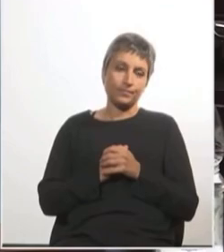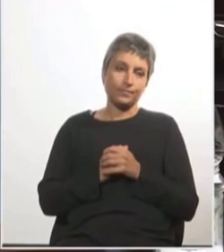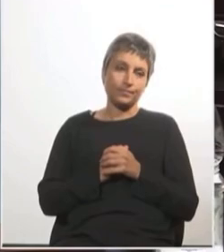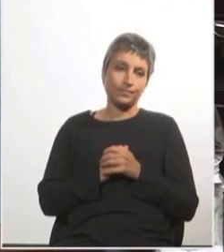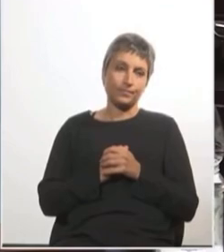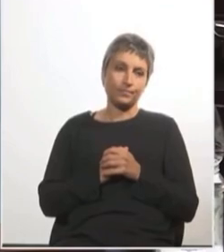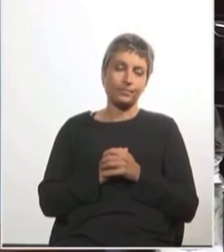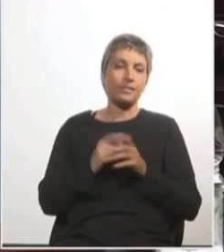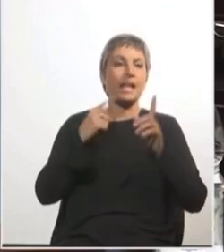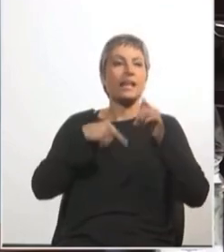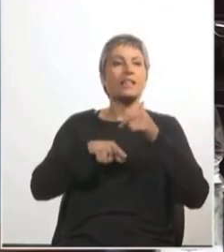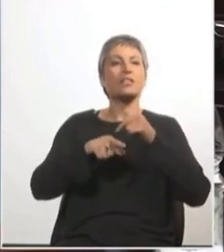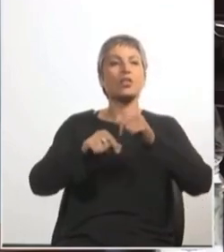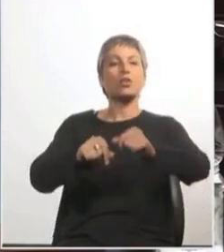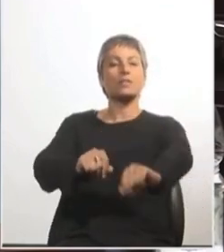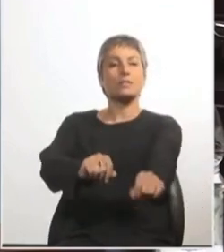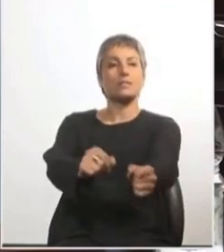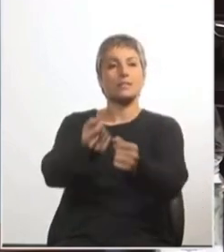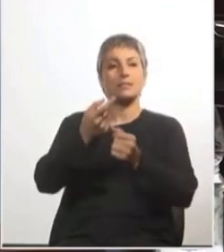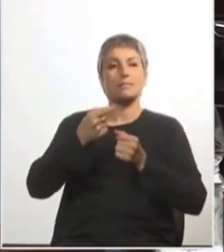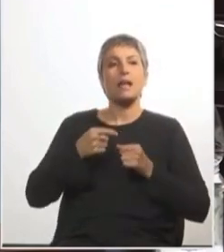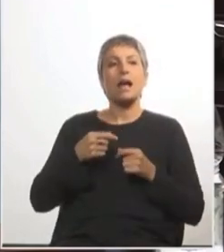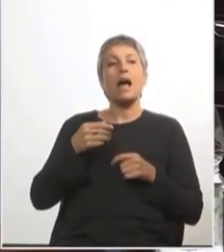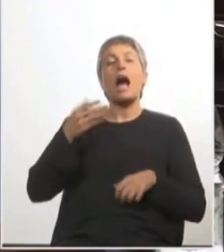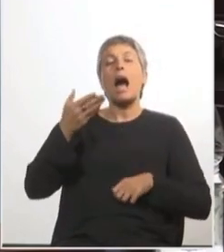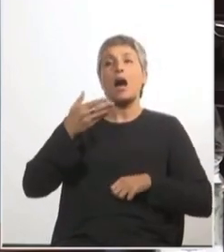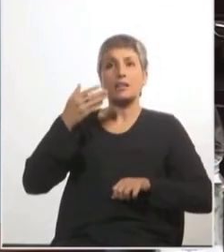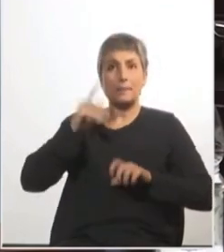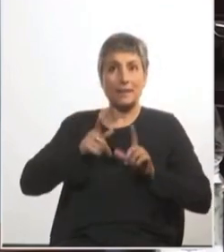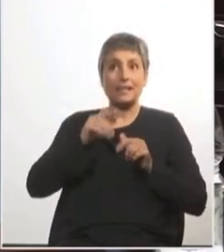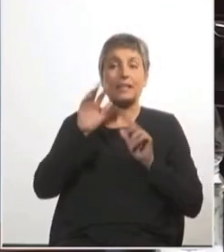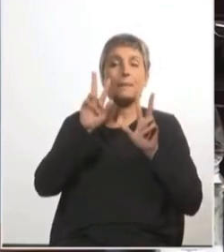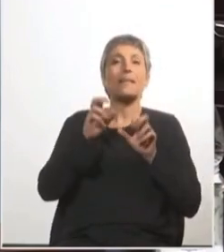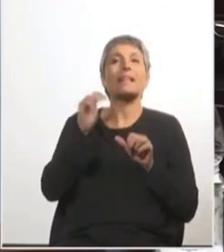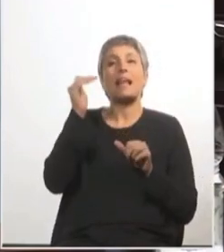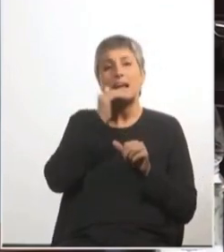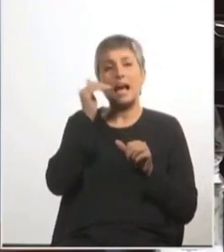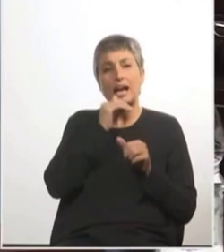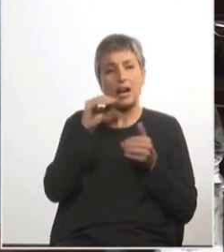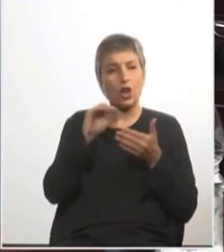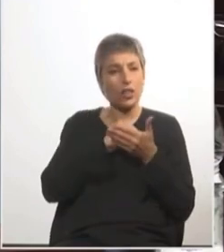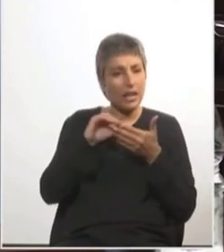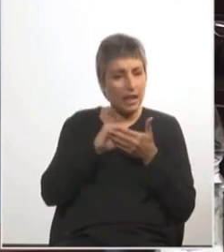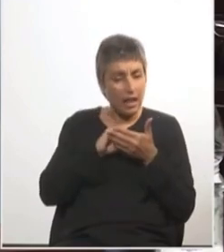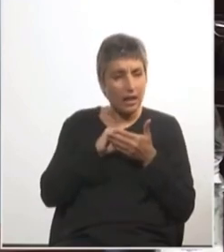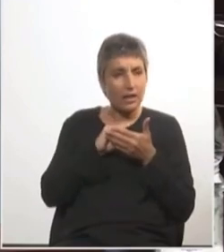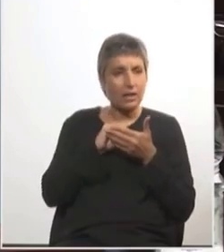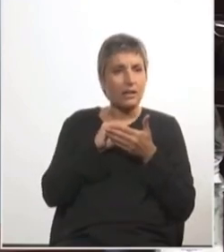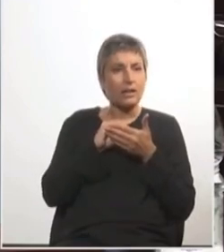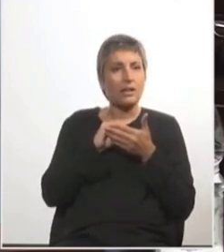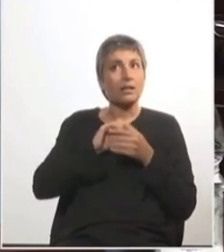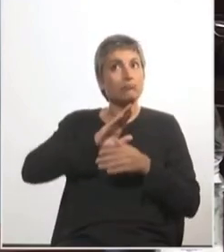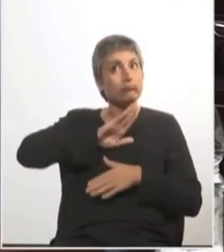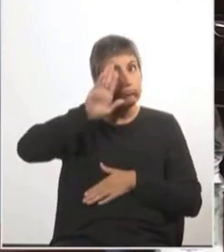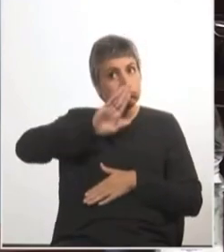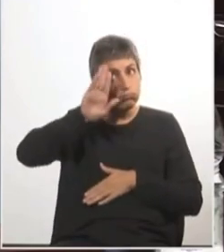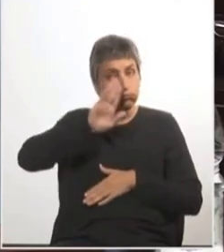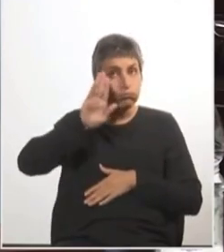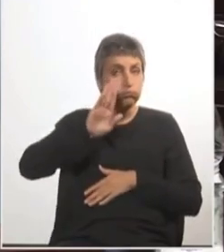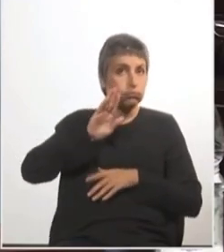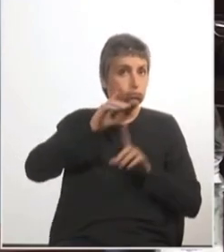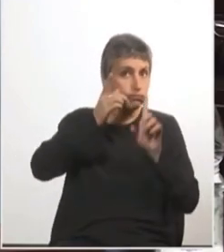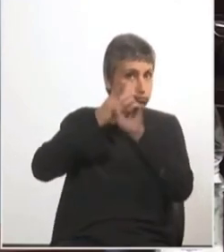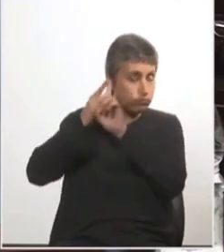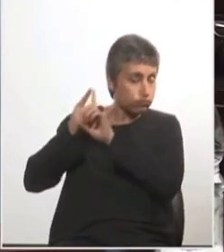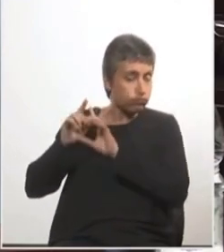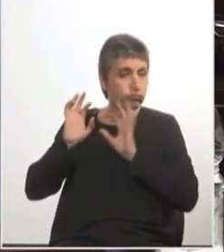Hace bien en reivindicarse la reforma en su momento de la caja notarial, que se votó por unanimidad,